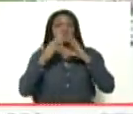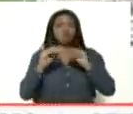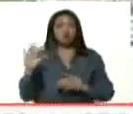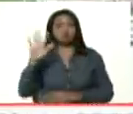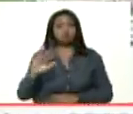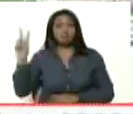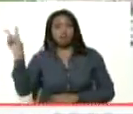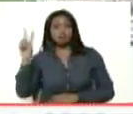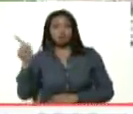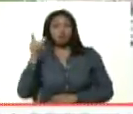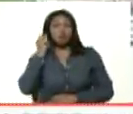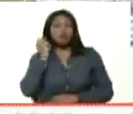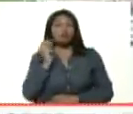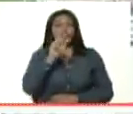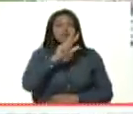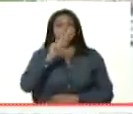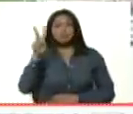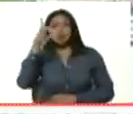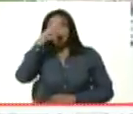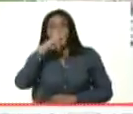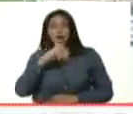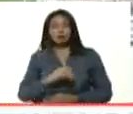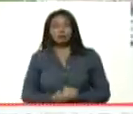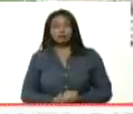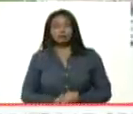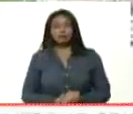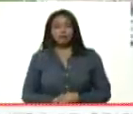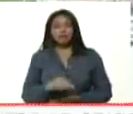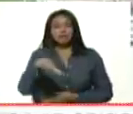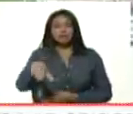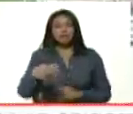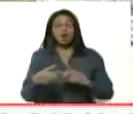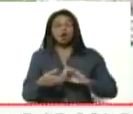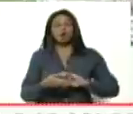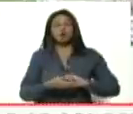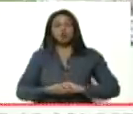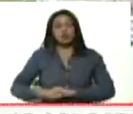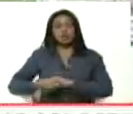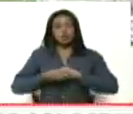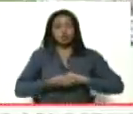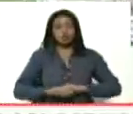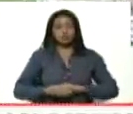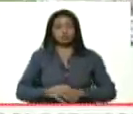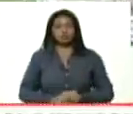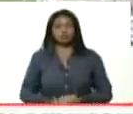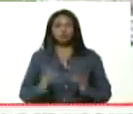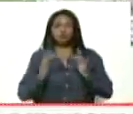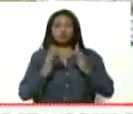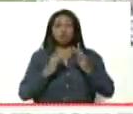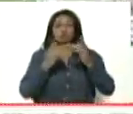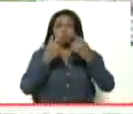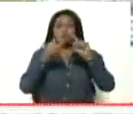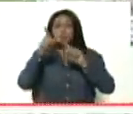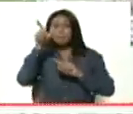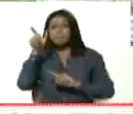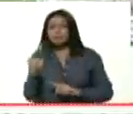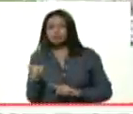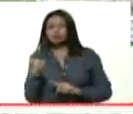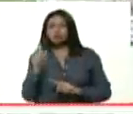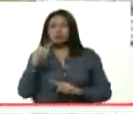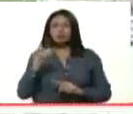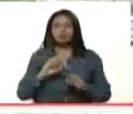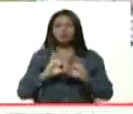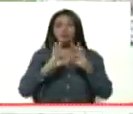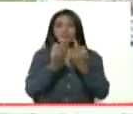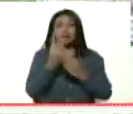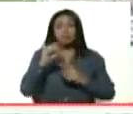una mujer de 32 años del estado Trujillo. Es contacto también con un